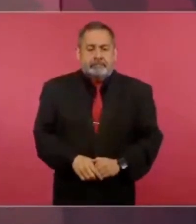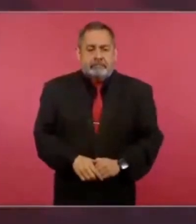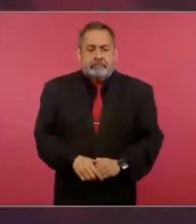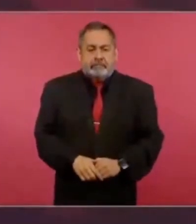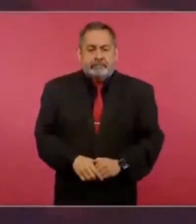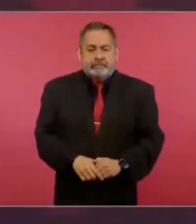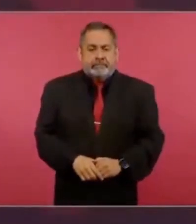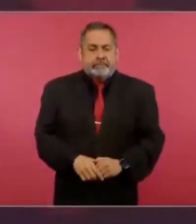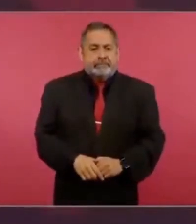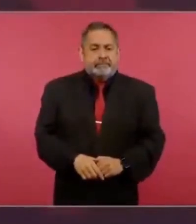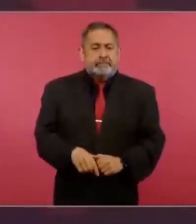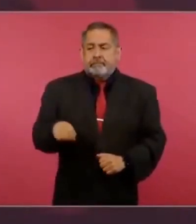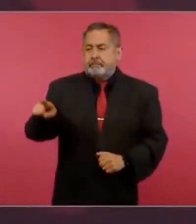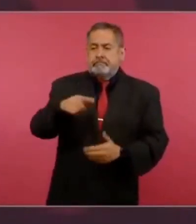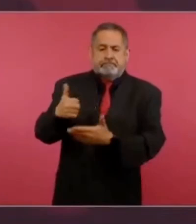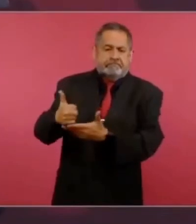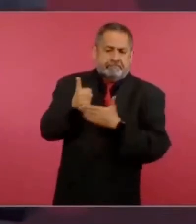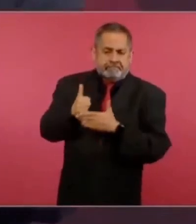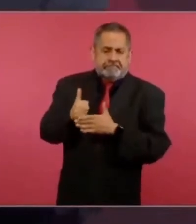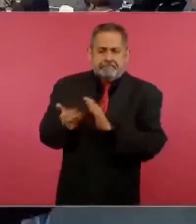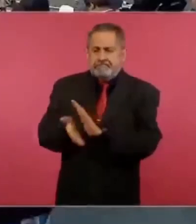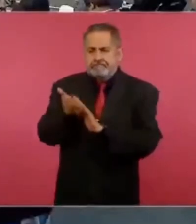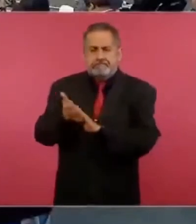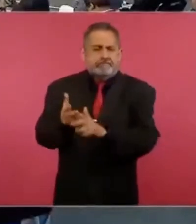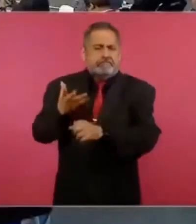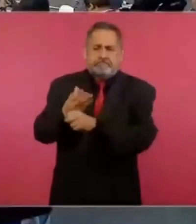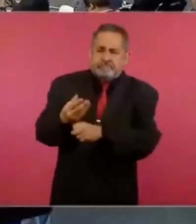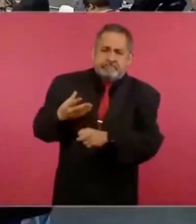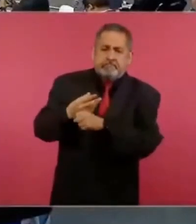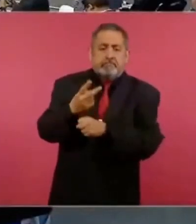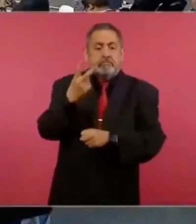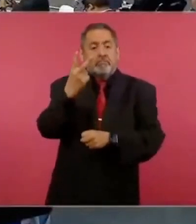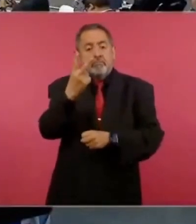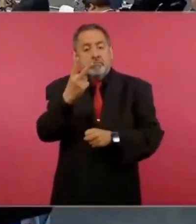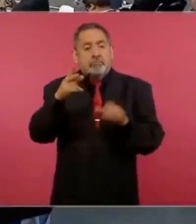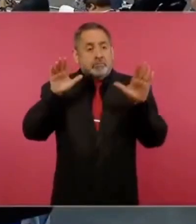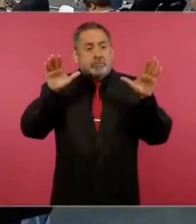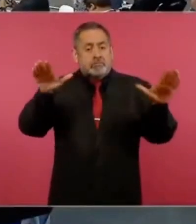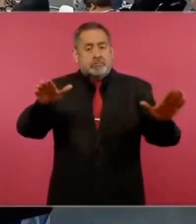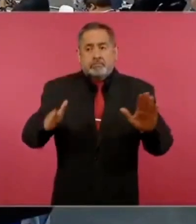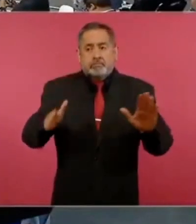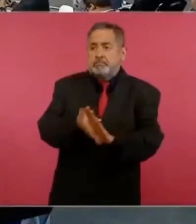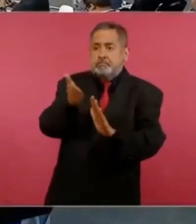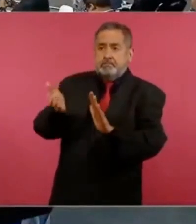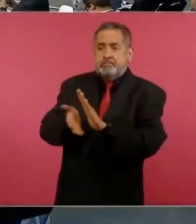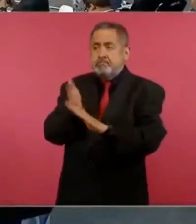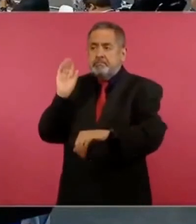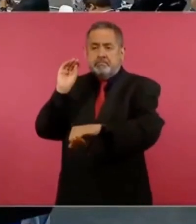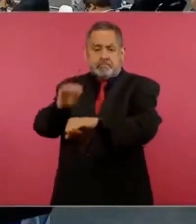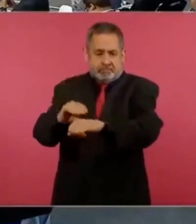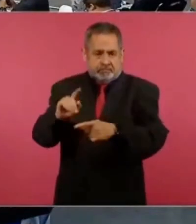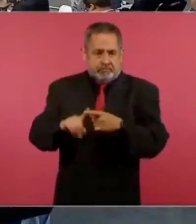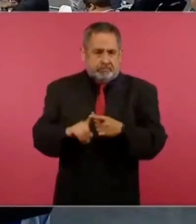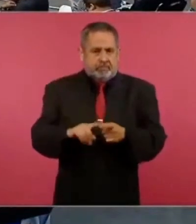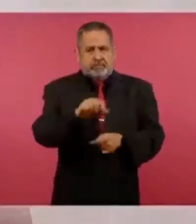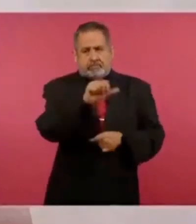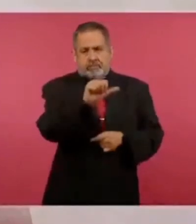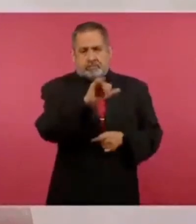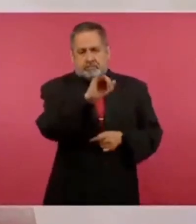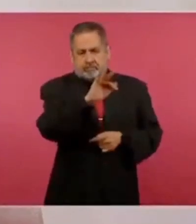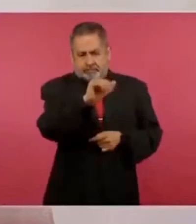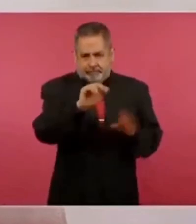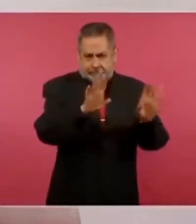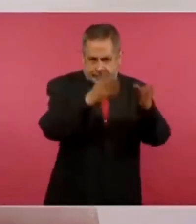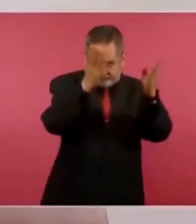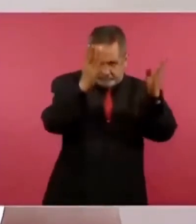nos han ayudado a construir 2 aeropuertos. 2 aeropuertos. El aeropuerto Felipe Ángeles, el